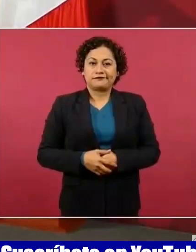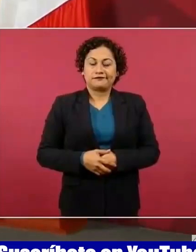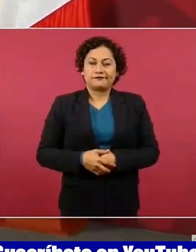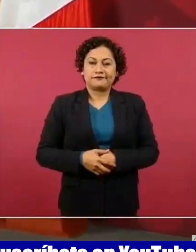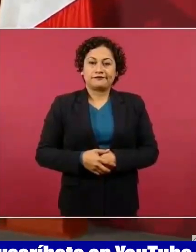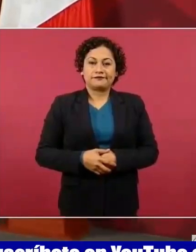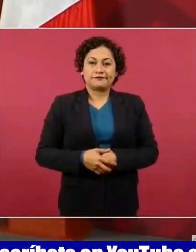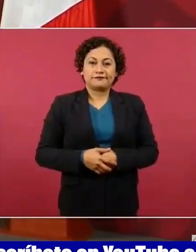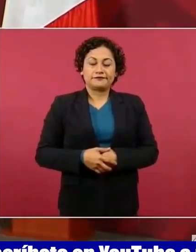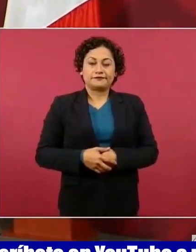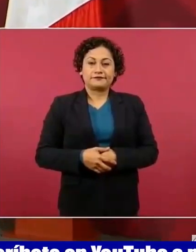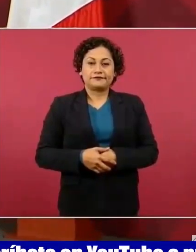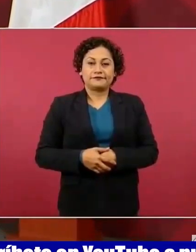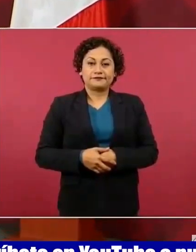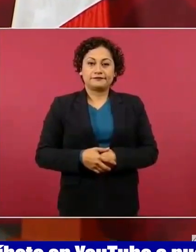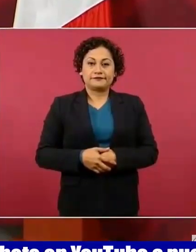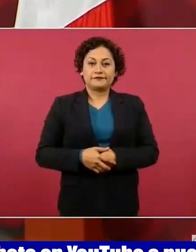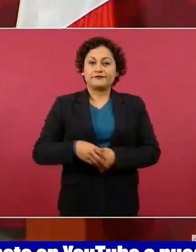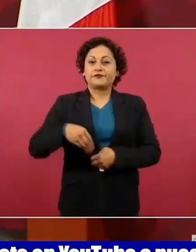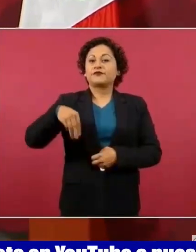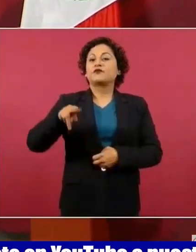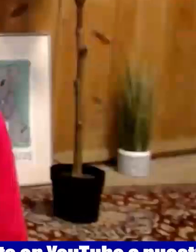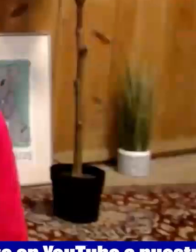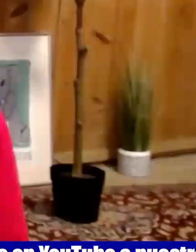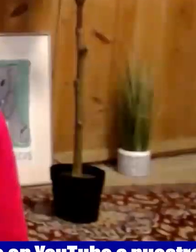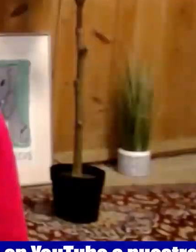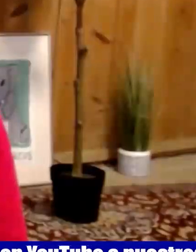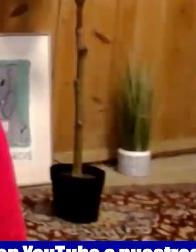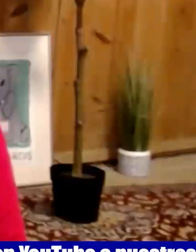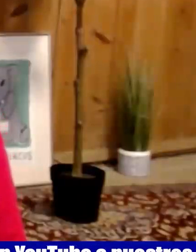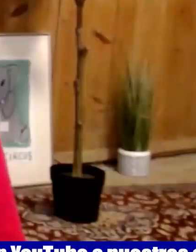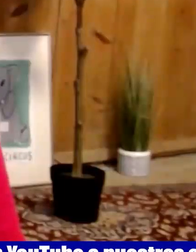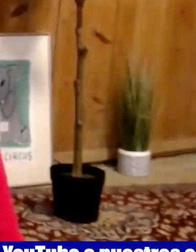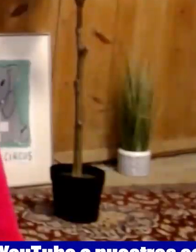Así como decía uno de los tantos